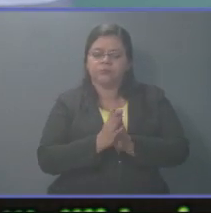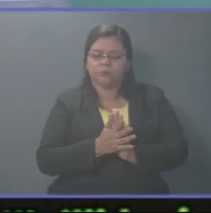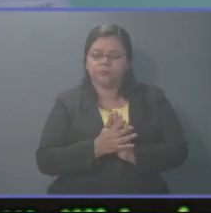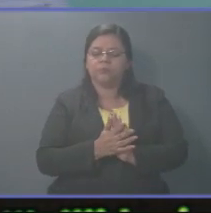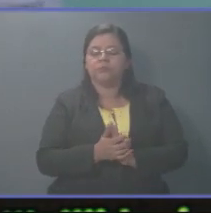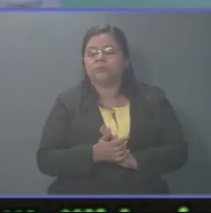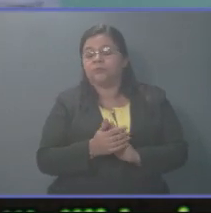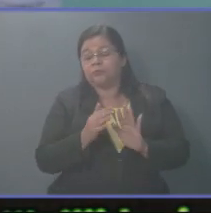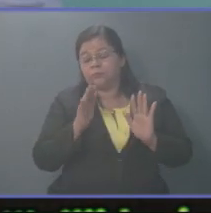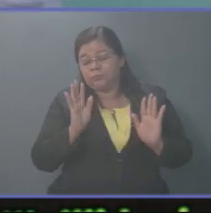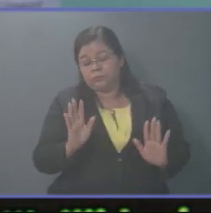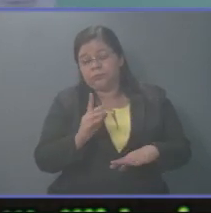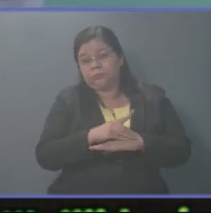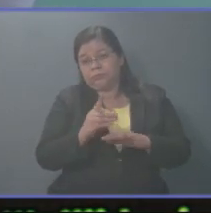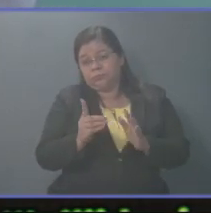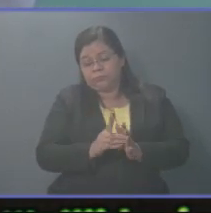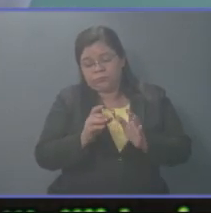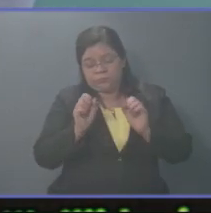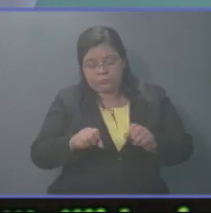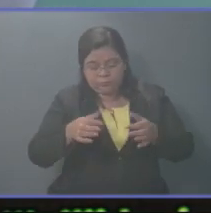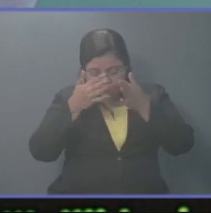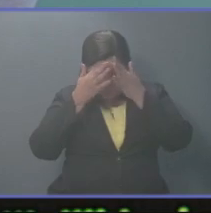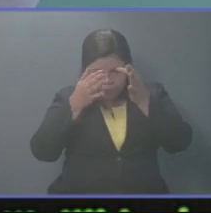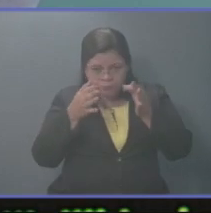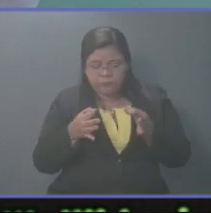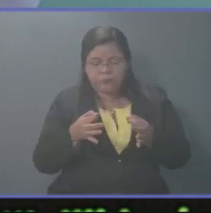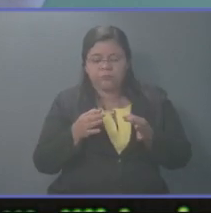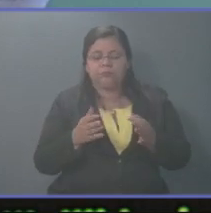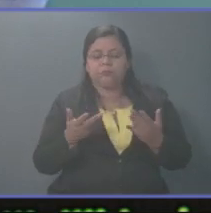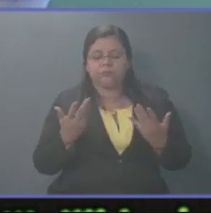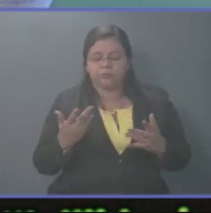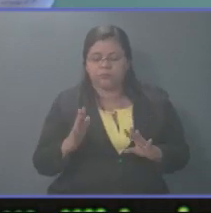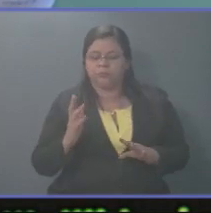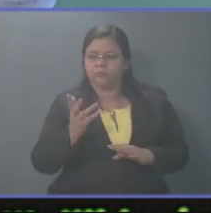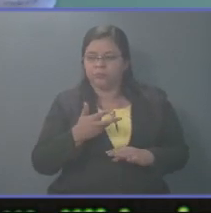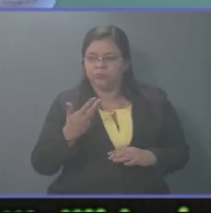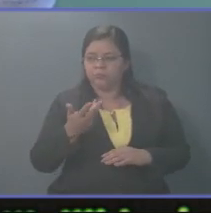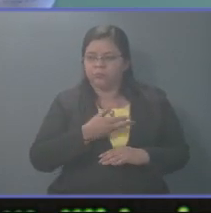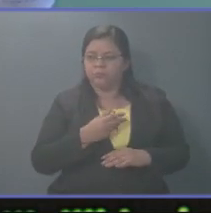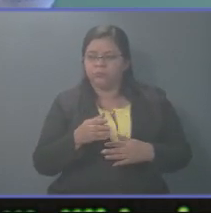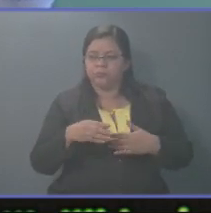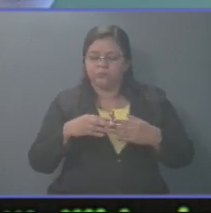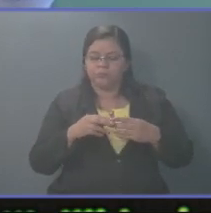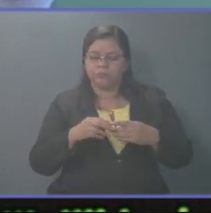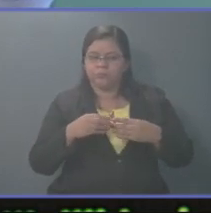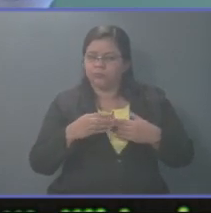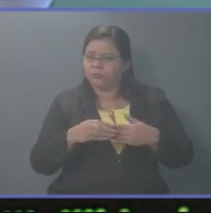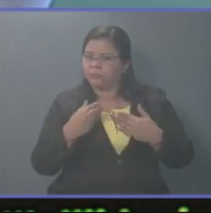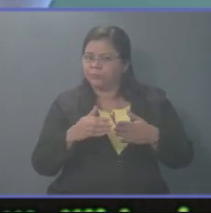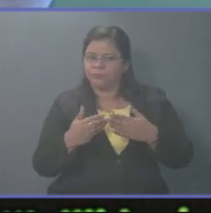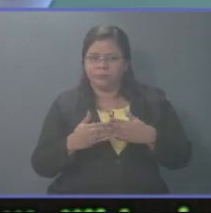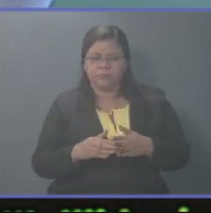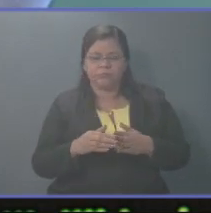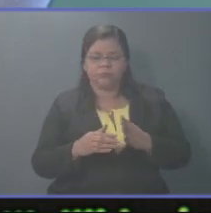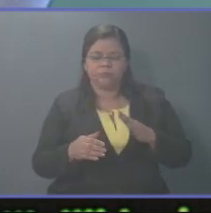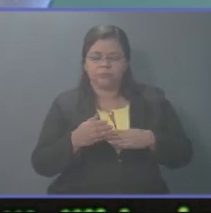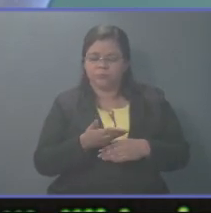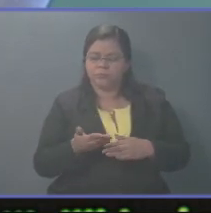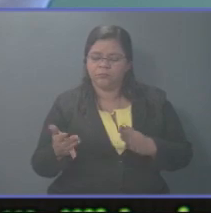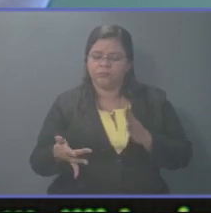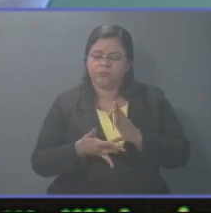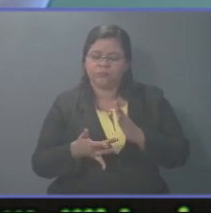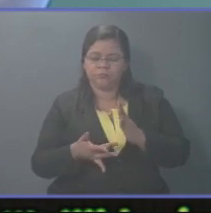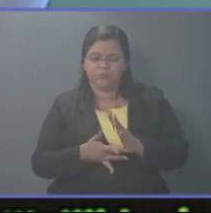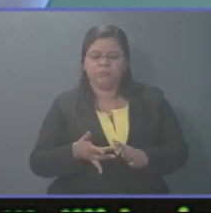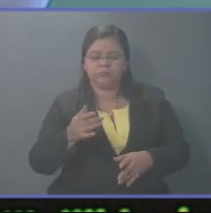deja al legislador escogerla en vista que deben considerarse diversas variables técnicas, logísticas y financieras. Y